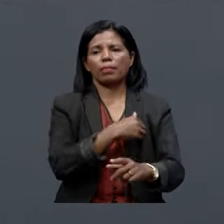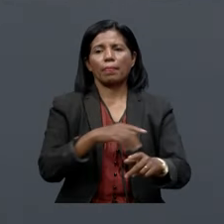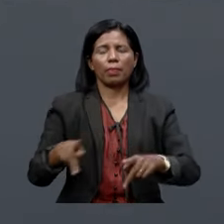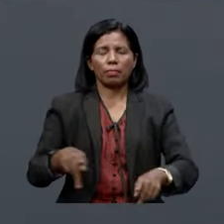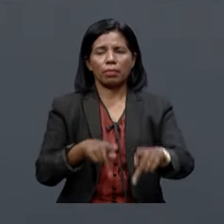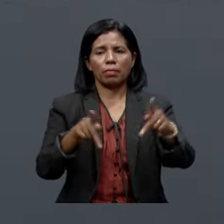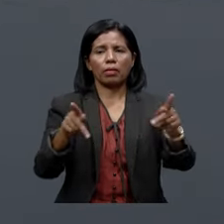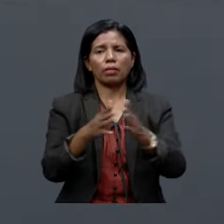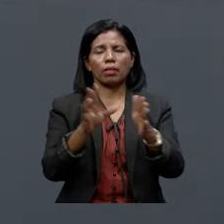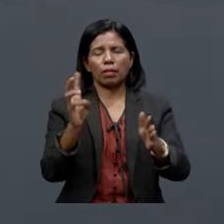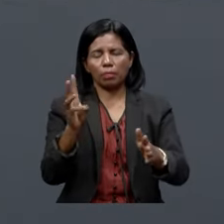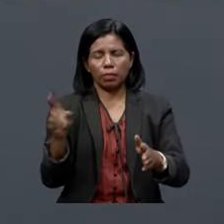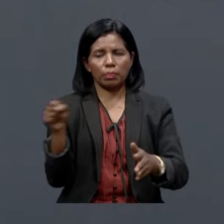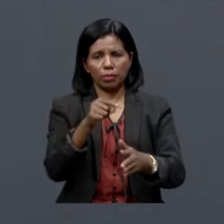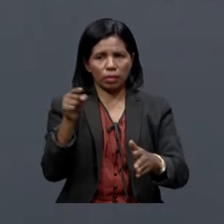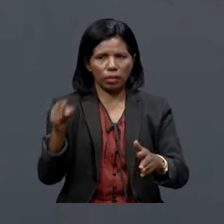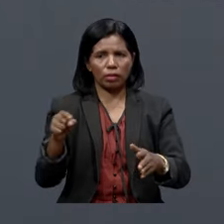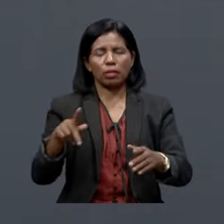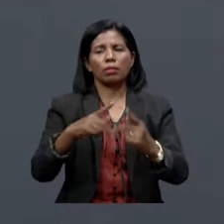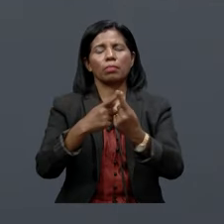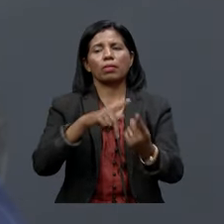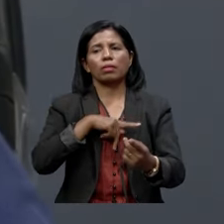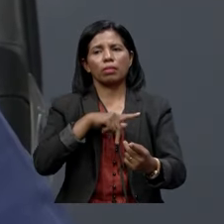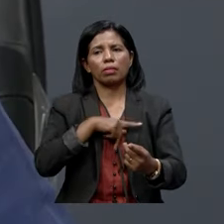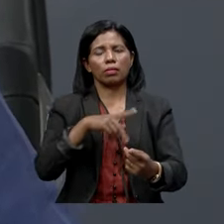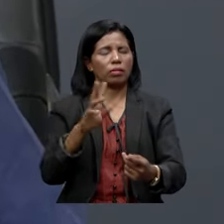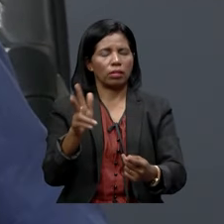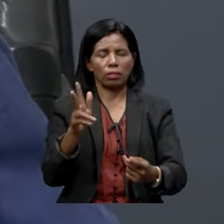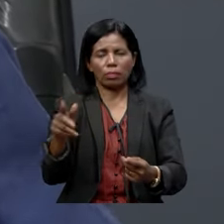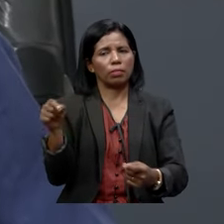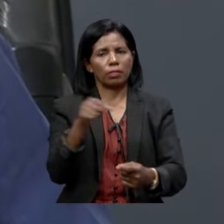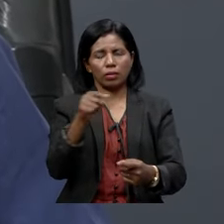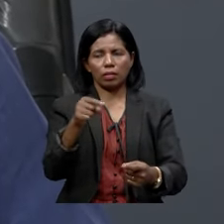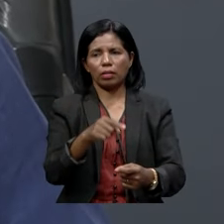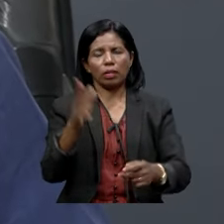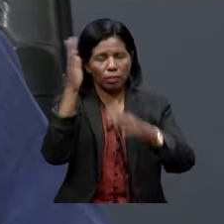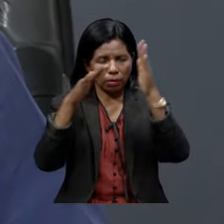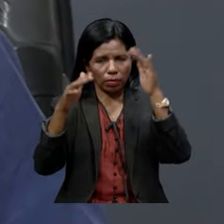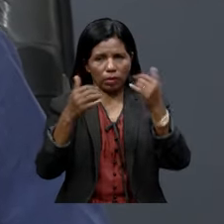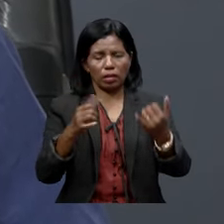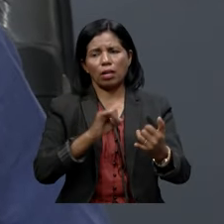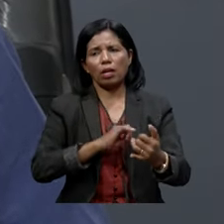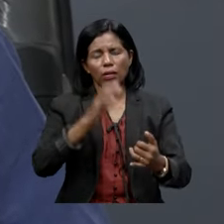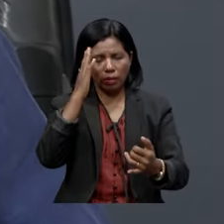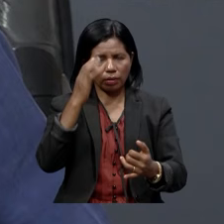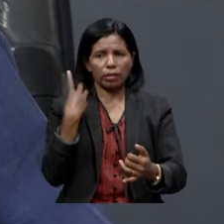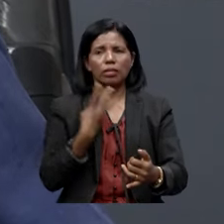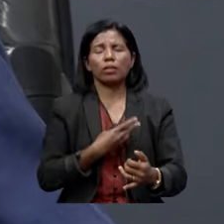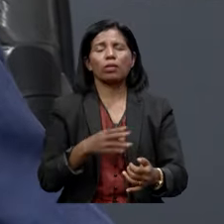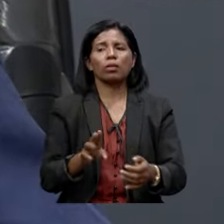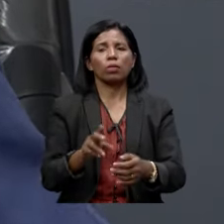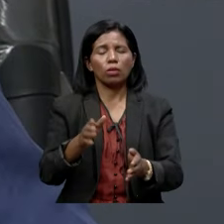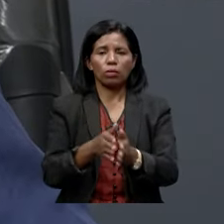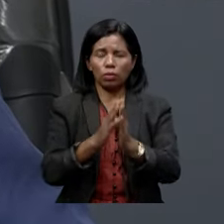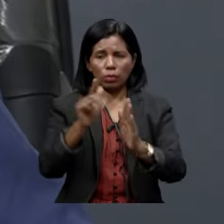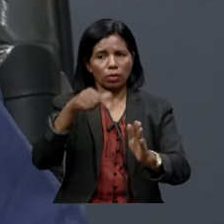maca 70%, sector privado até 30% mas y el problema es Irak ne maca no ingata kita uso para